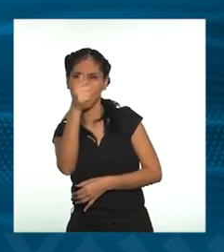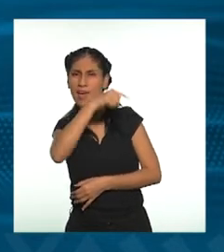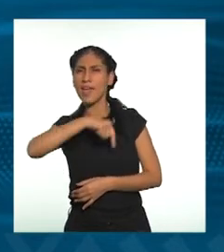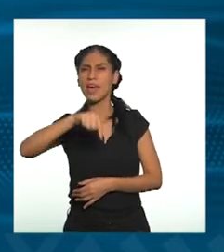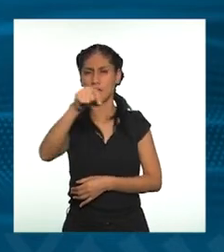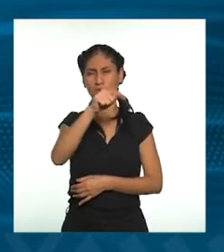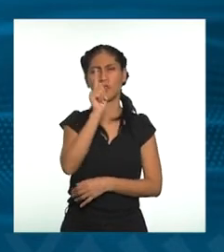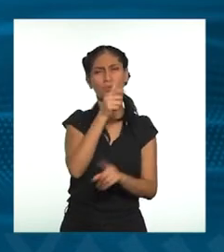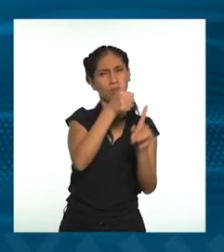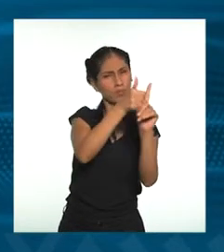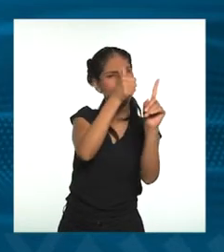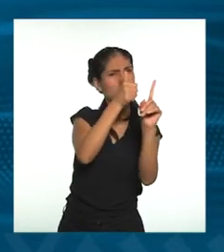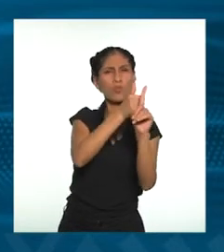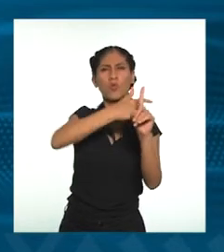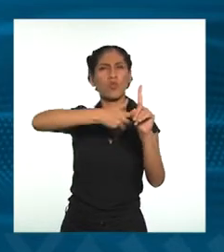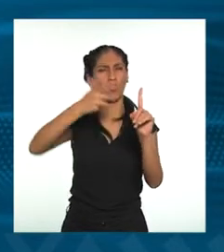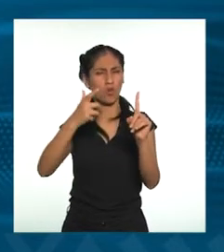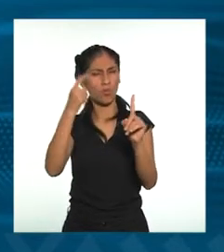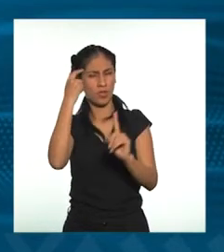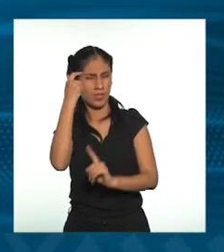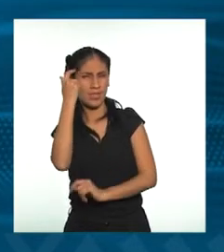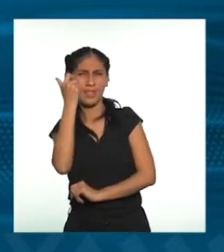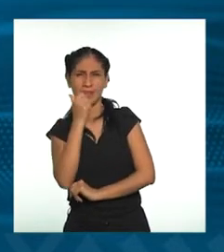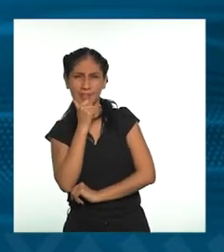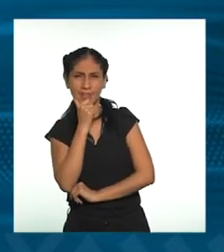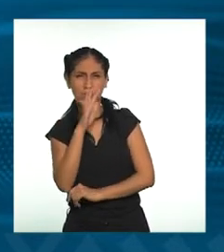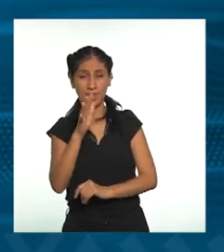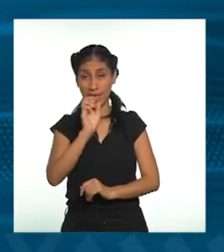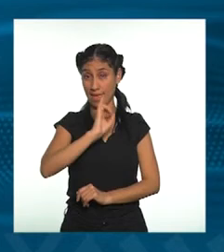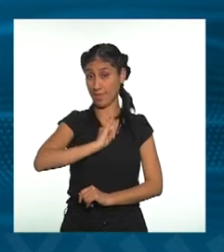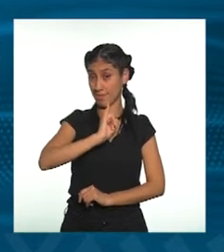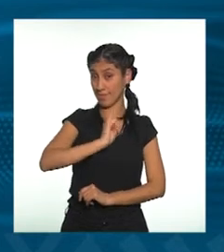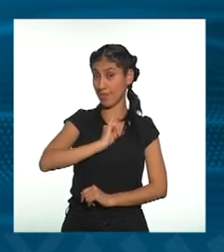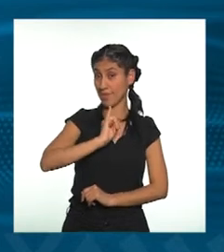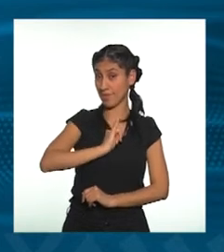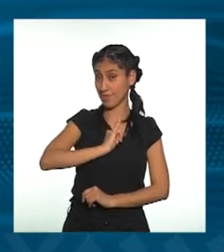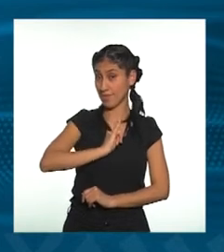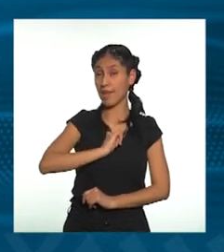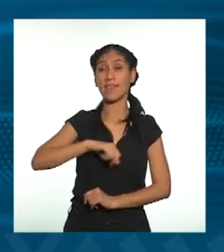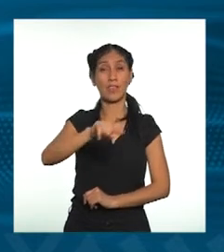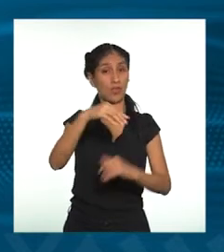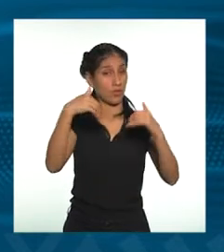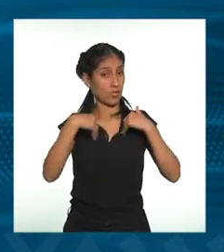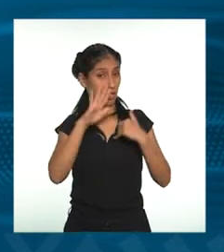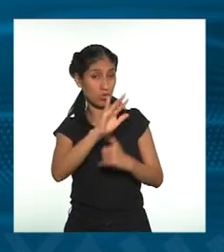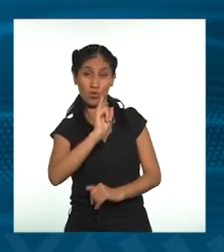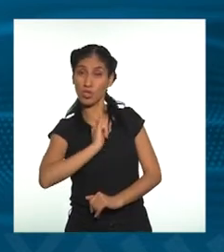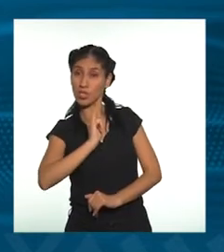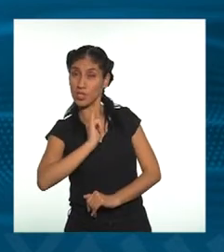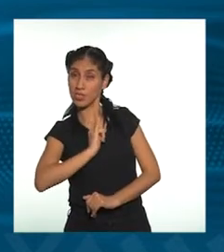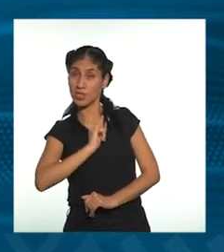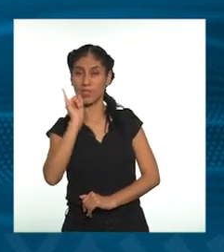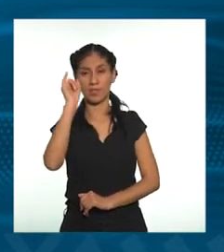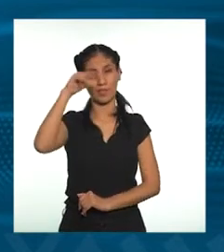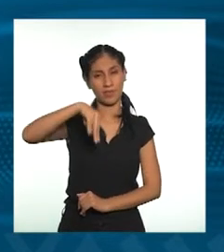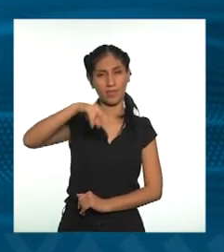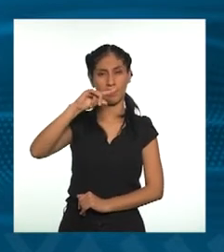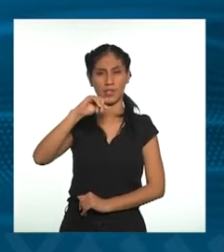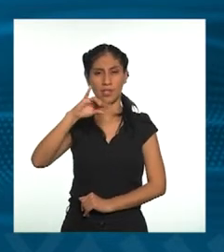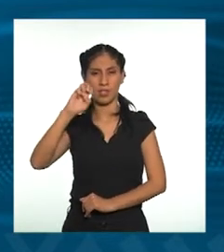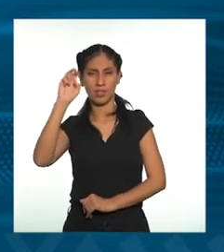una conciencia colectiva al tener una identidad indígena u originaria y